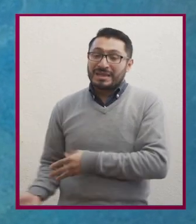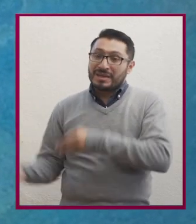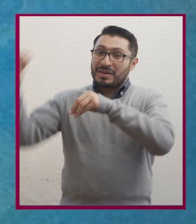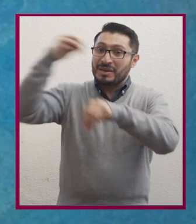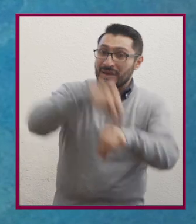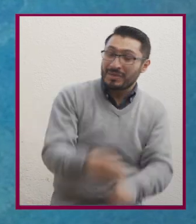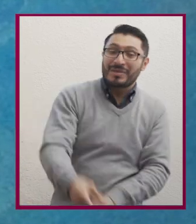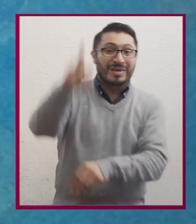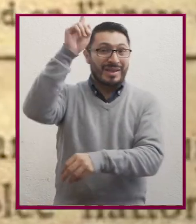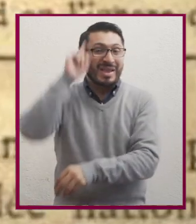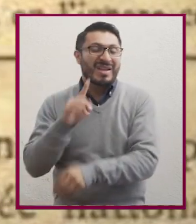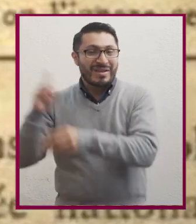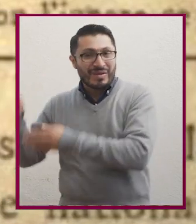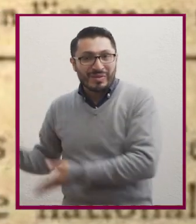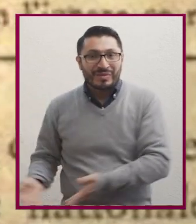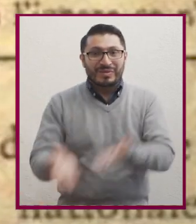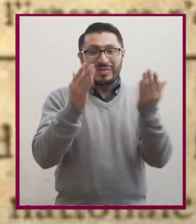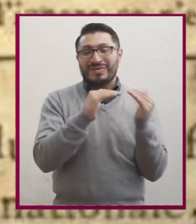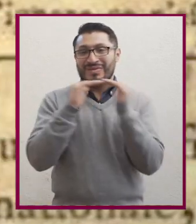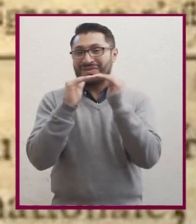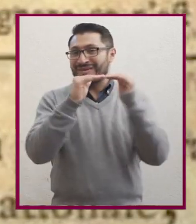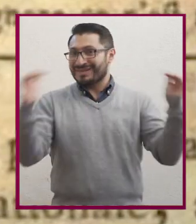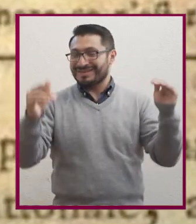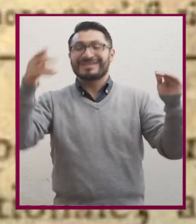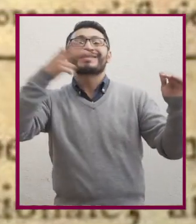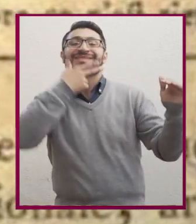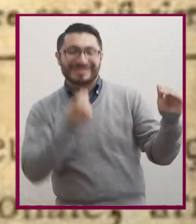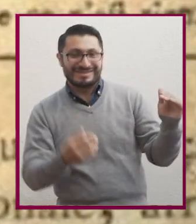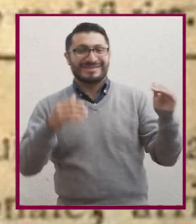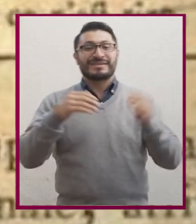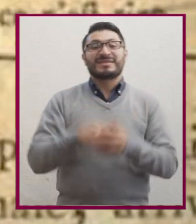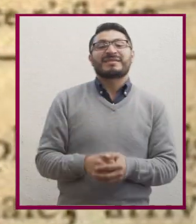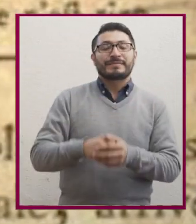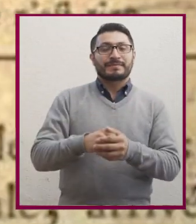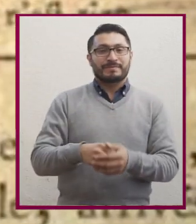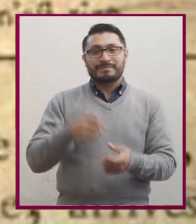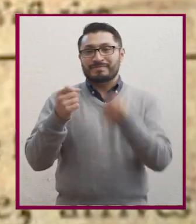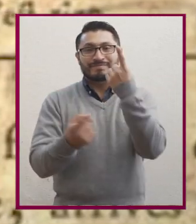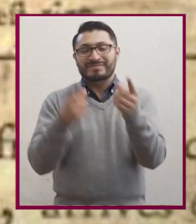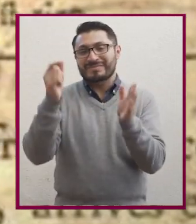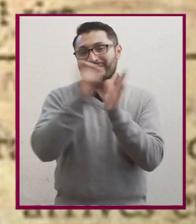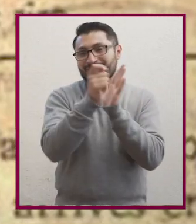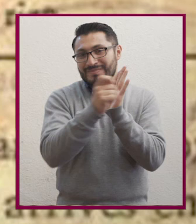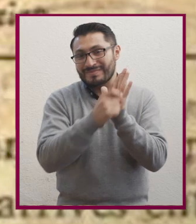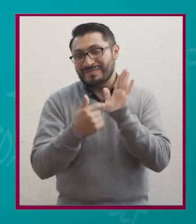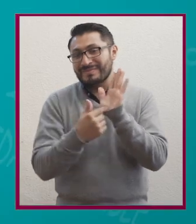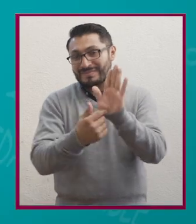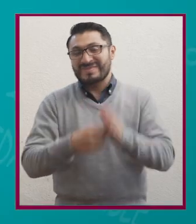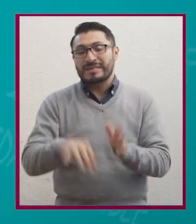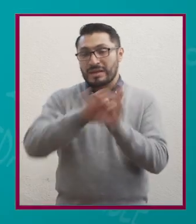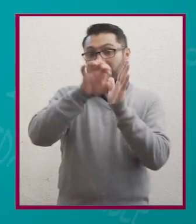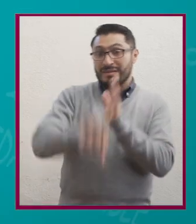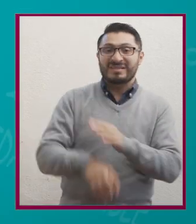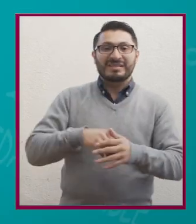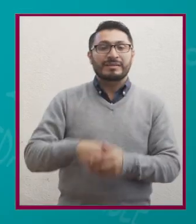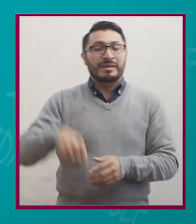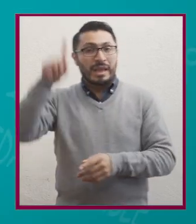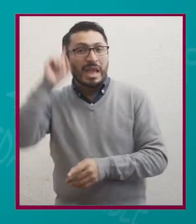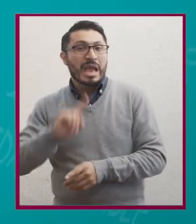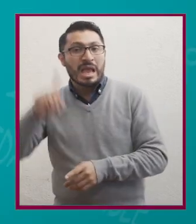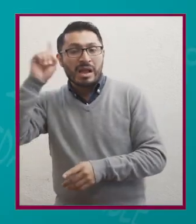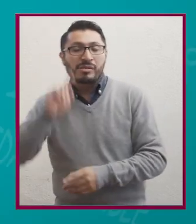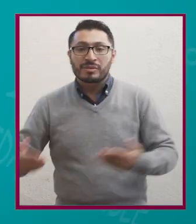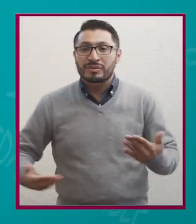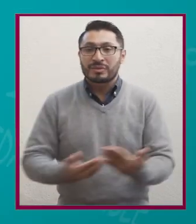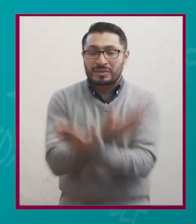a las mujeres, colocándolas como iguales a los hombres. Mencionemos algunas partes de su declaración. Por ejemplo, la mujer nace